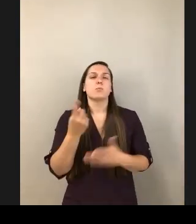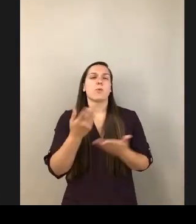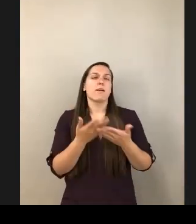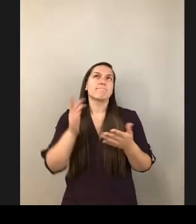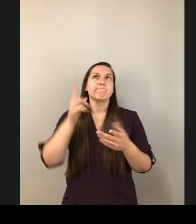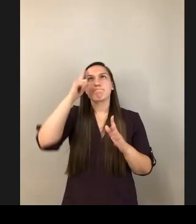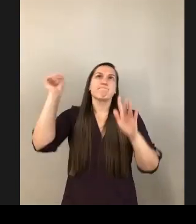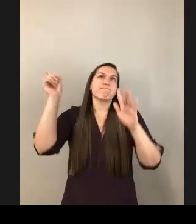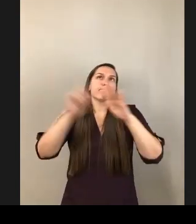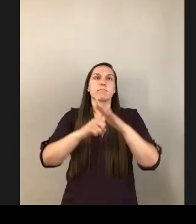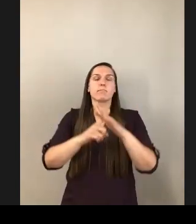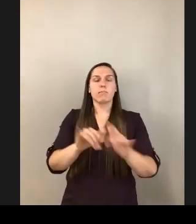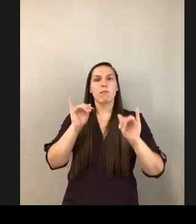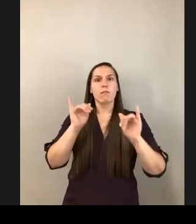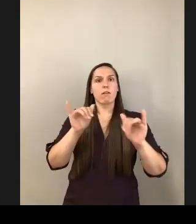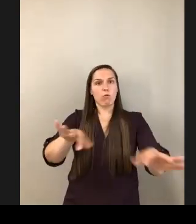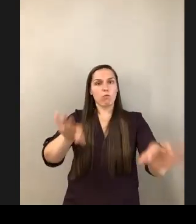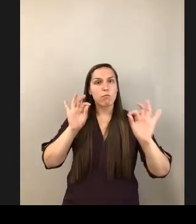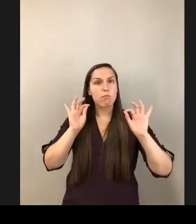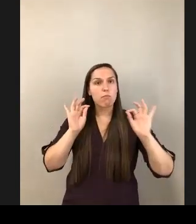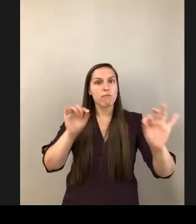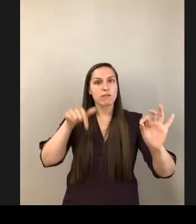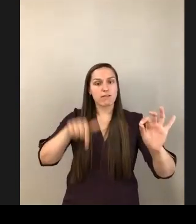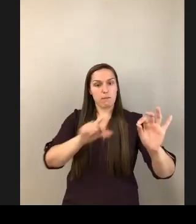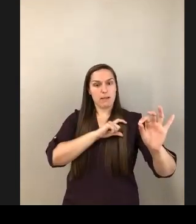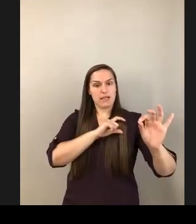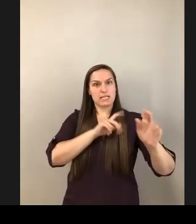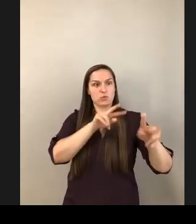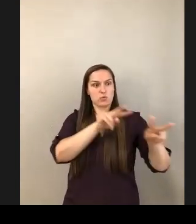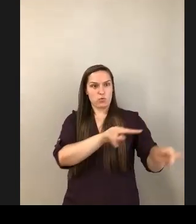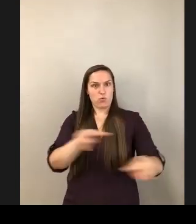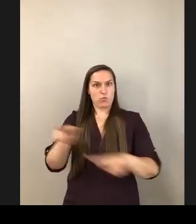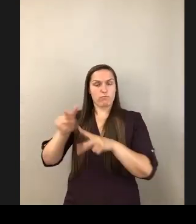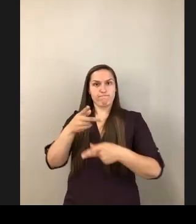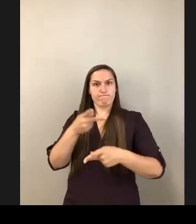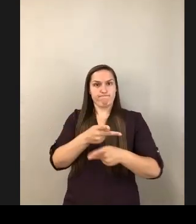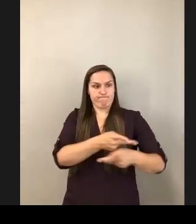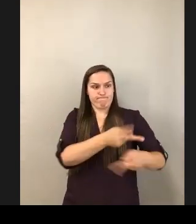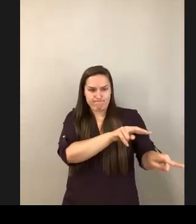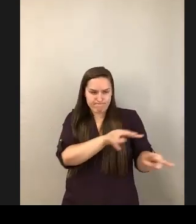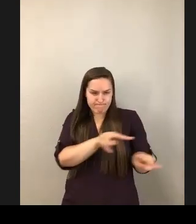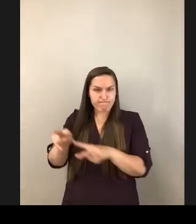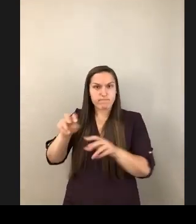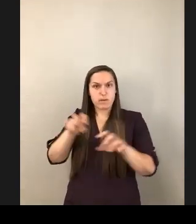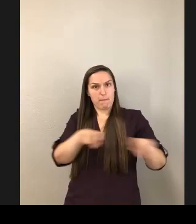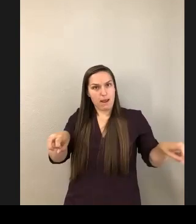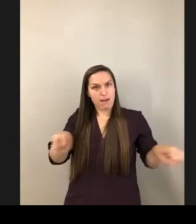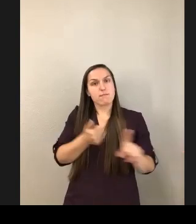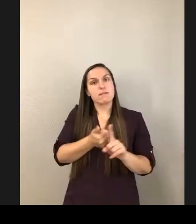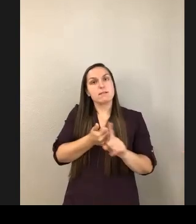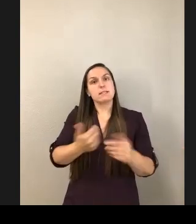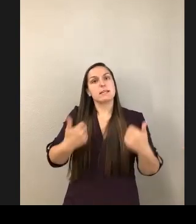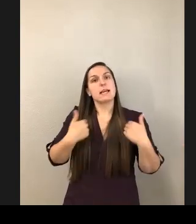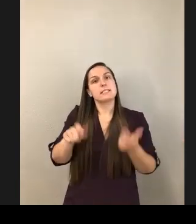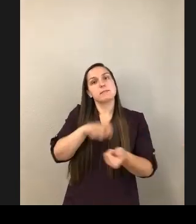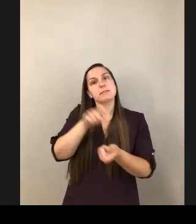las cosas. Pero qué perfecto sería que un panel de supervisión de la policía